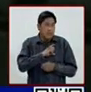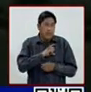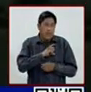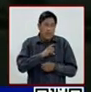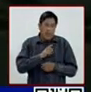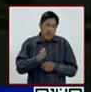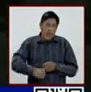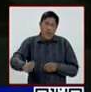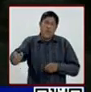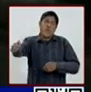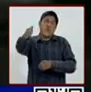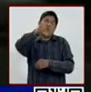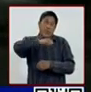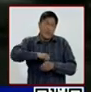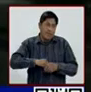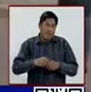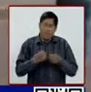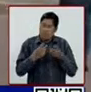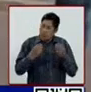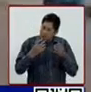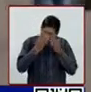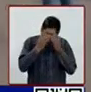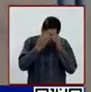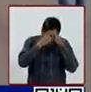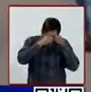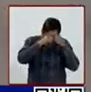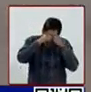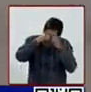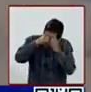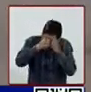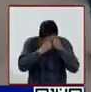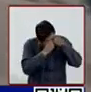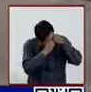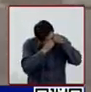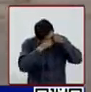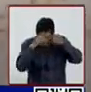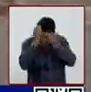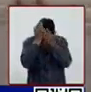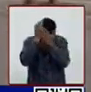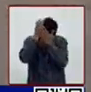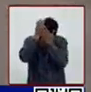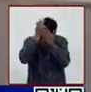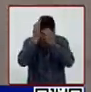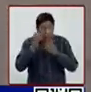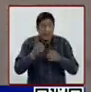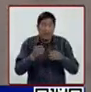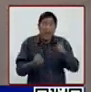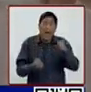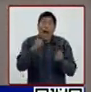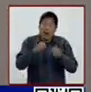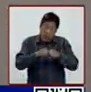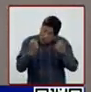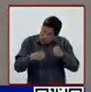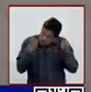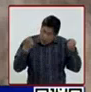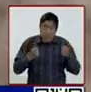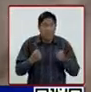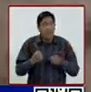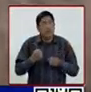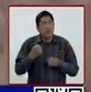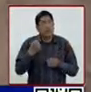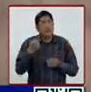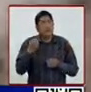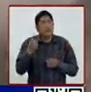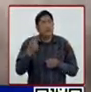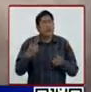uso de gases lacrimógenos varias personas resultaron afectadas hubo destrozos de vehículos y también una persona que es